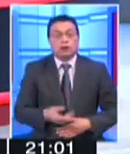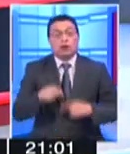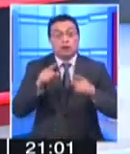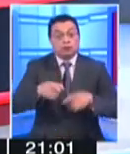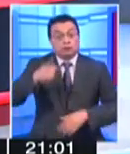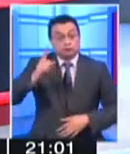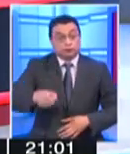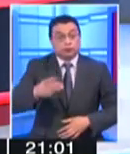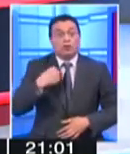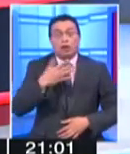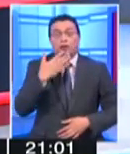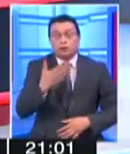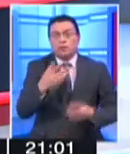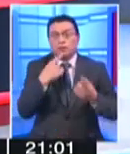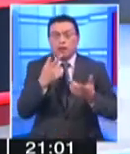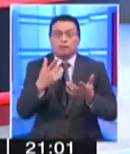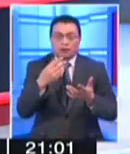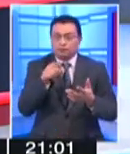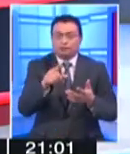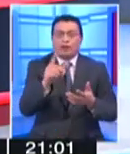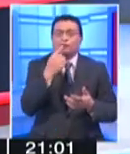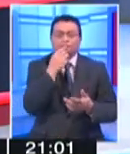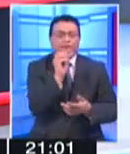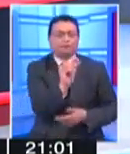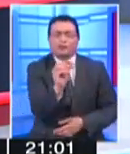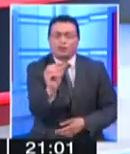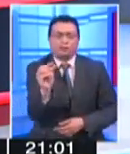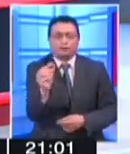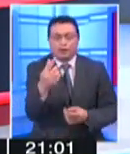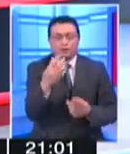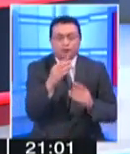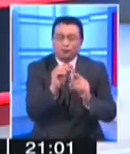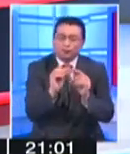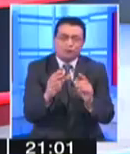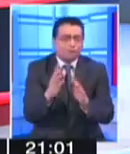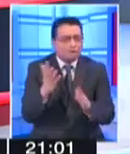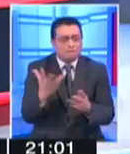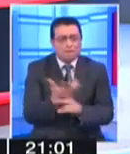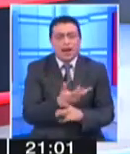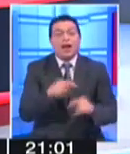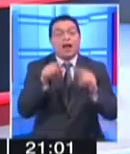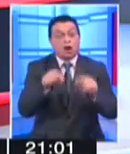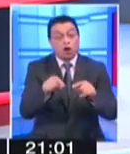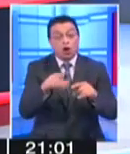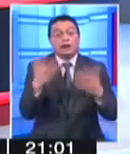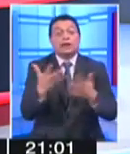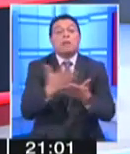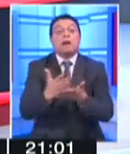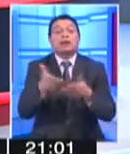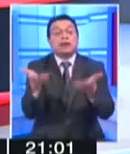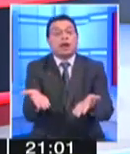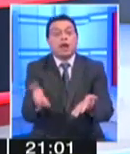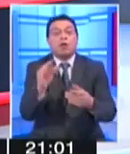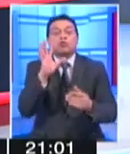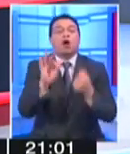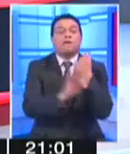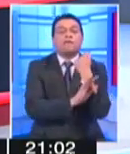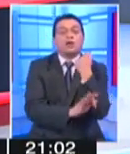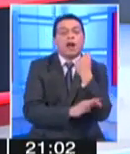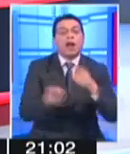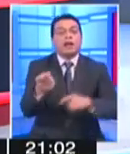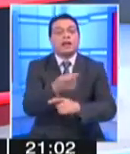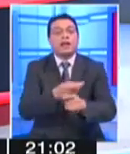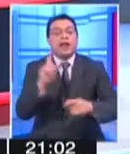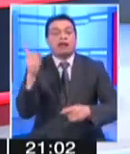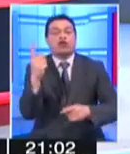en su momento aquí calificamos de letra chica. Es cosa de pensar qué ocurriría en un caso como este, en que la Fiscalía Nacional Económica,